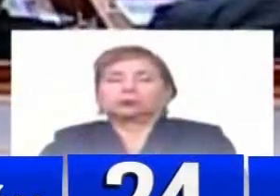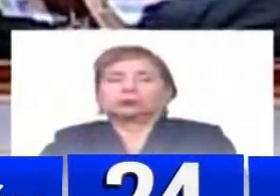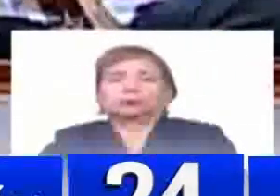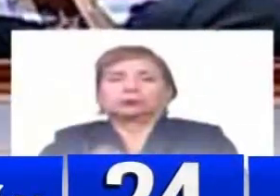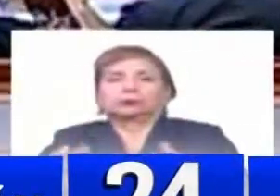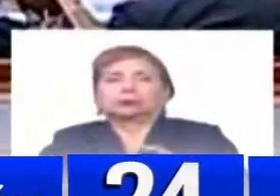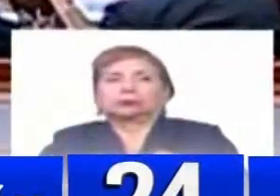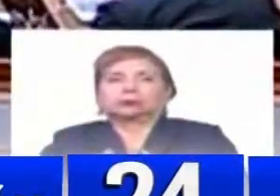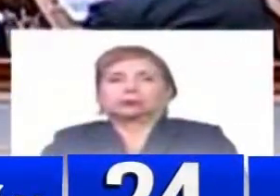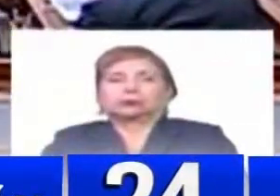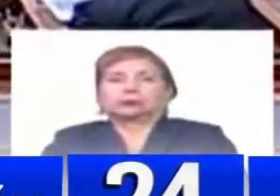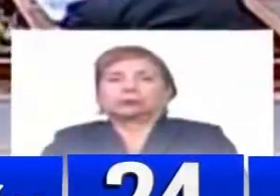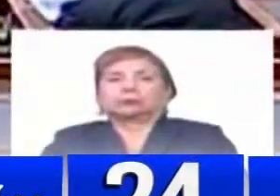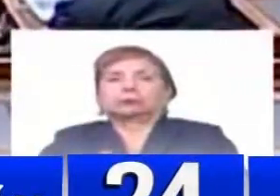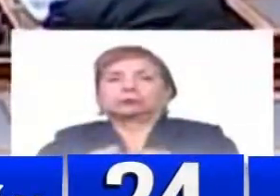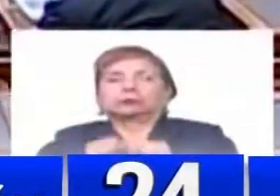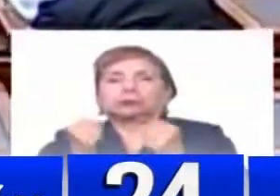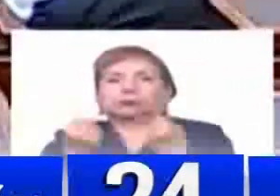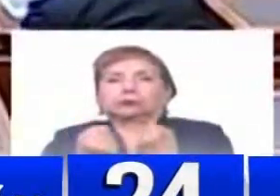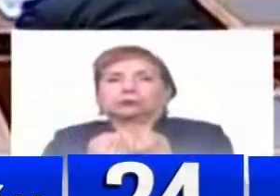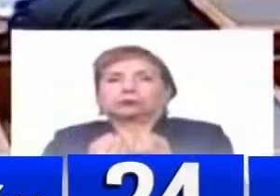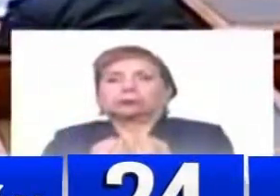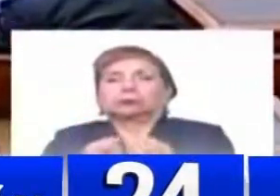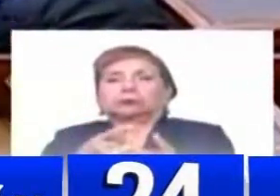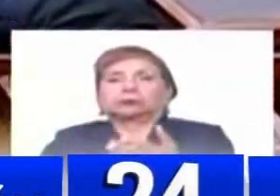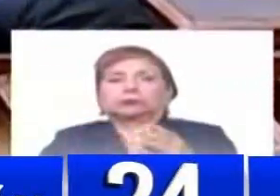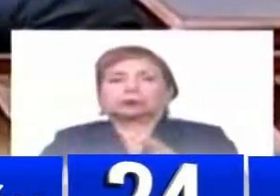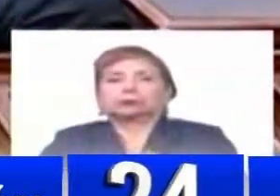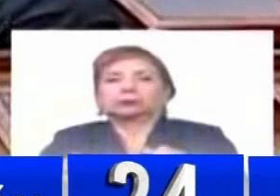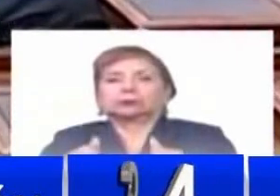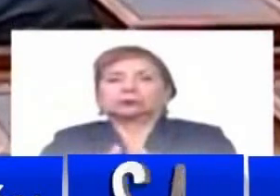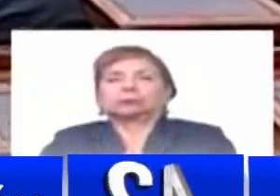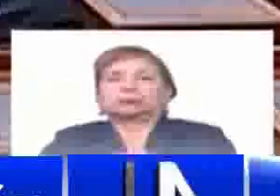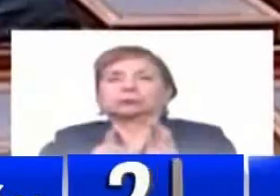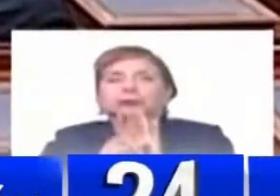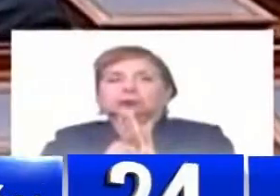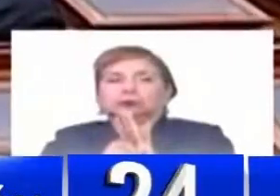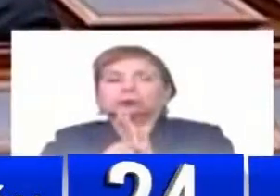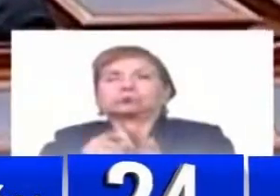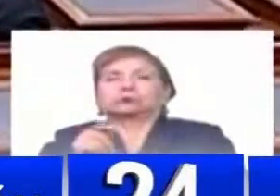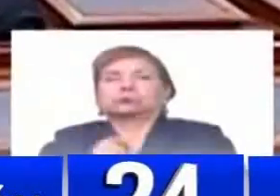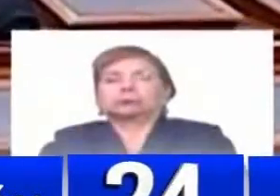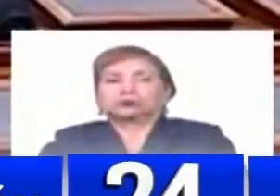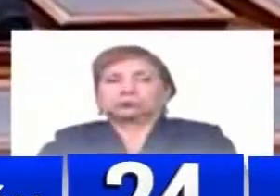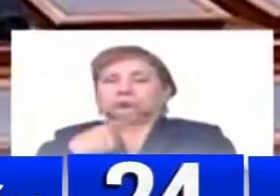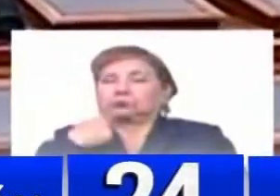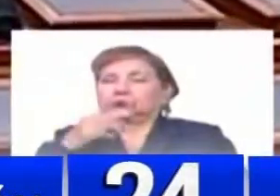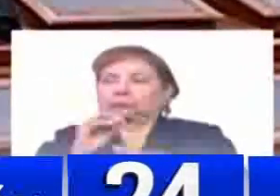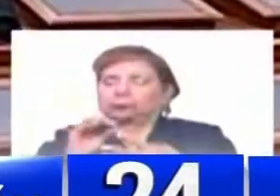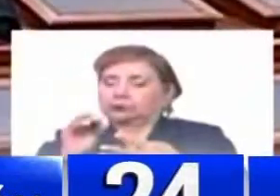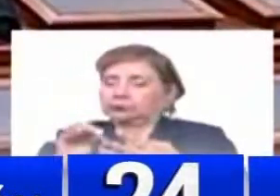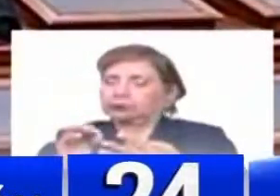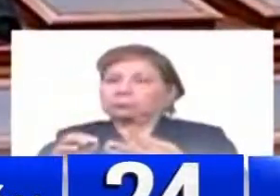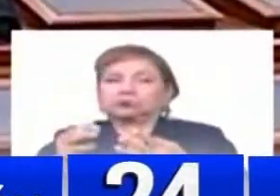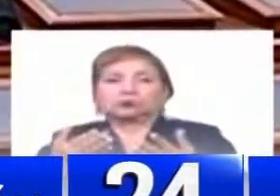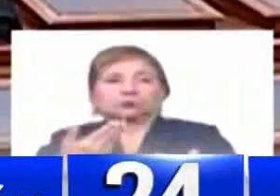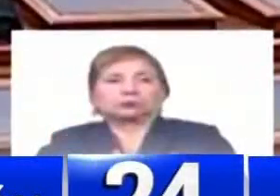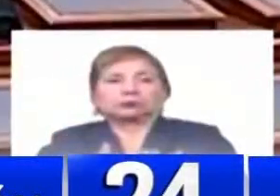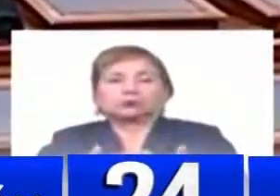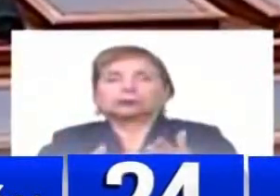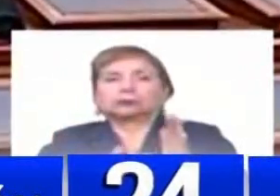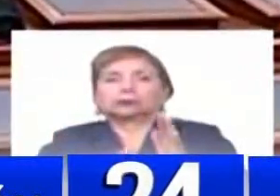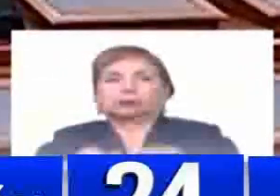¿no?, para la asignación de cargos importantes, actuando supuestamente en representación de ella, ¿no?, de la fiscal de la